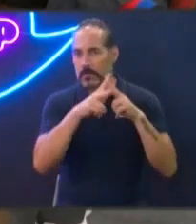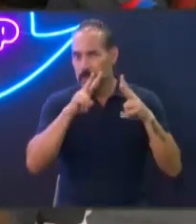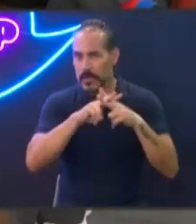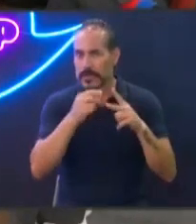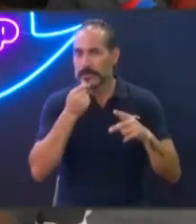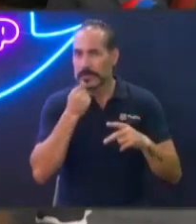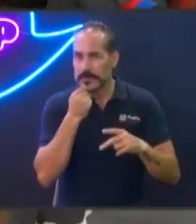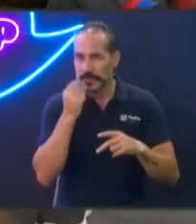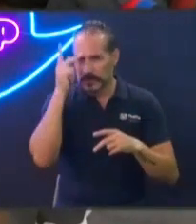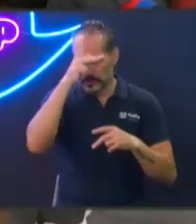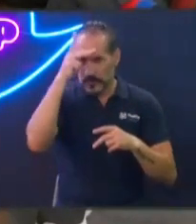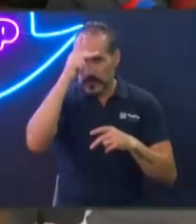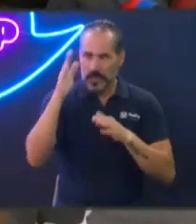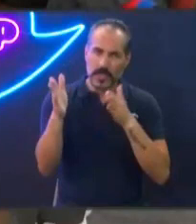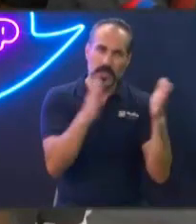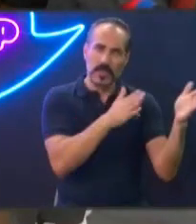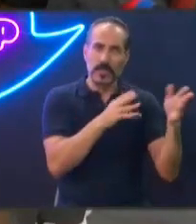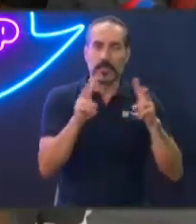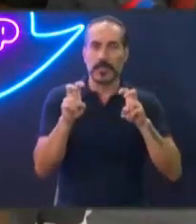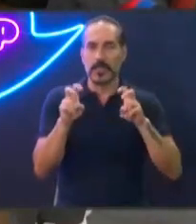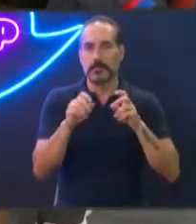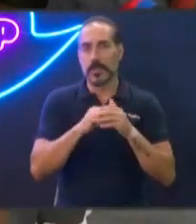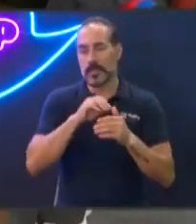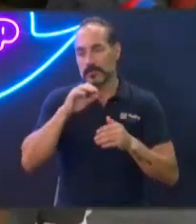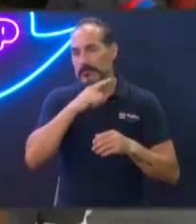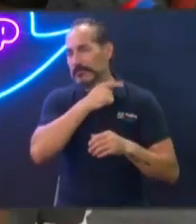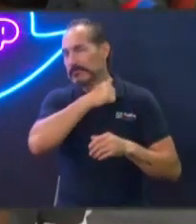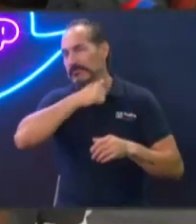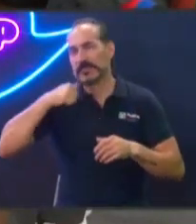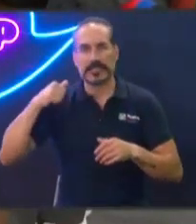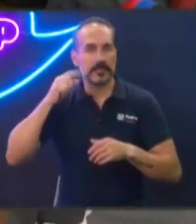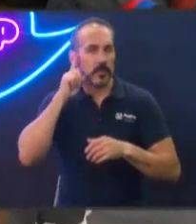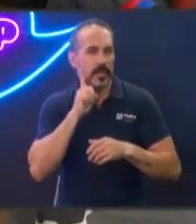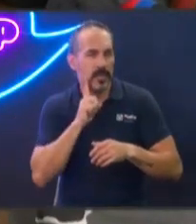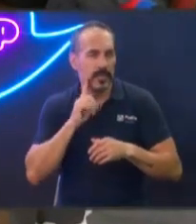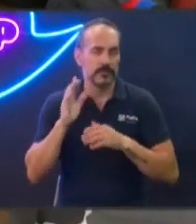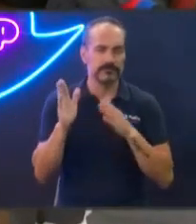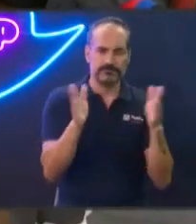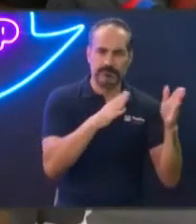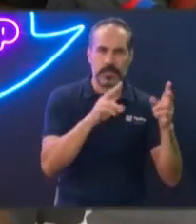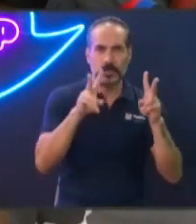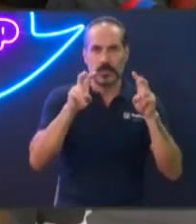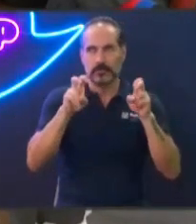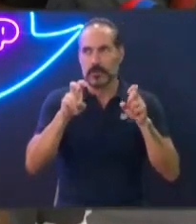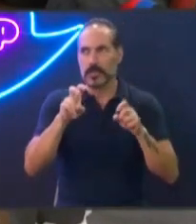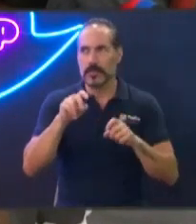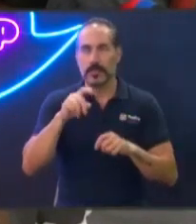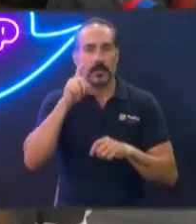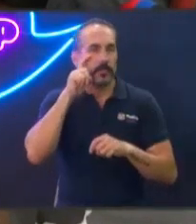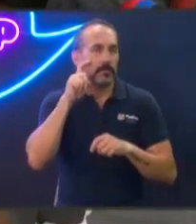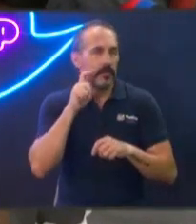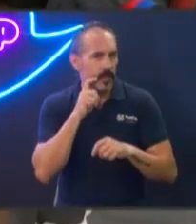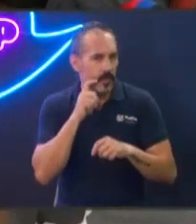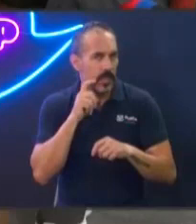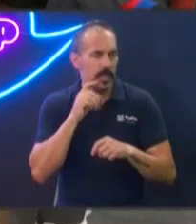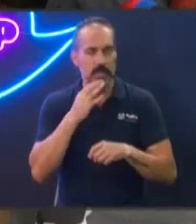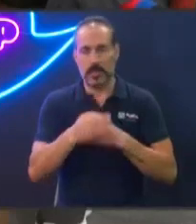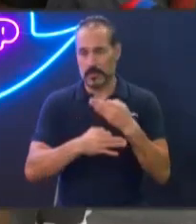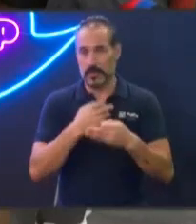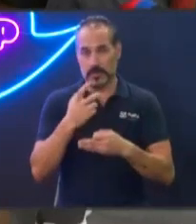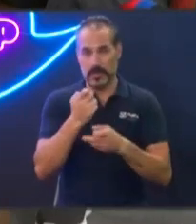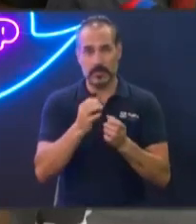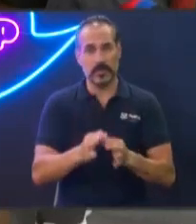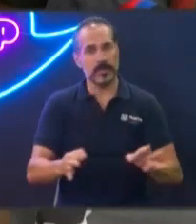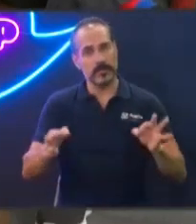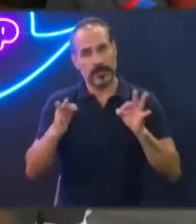psicológica están poniendo el feminicidio están poniendo temas de sexualidad están poniendo muchísimos que dicen queremos expresarlo y queremos